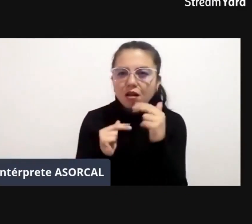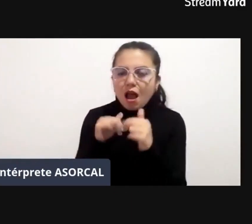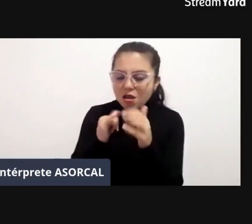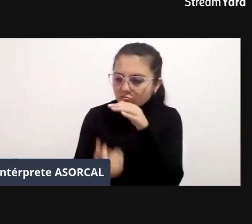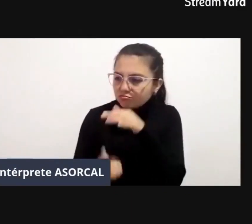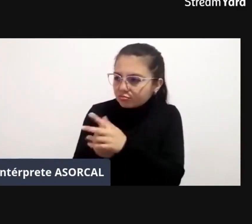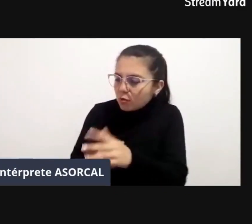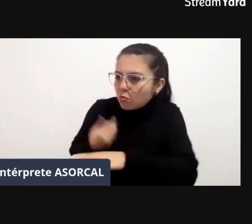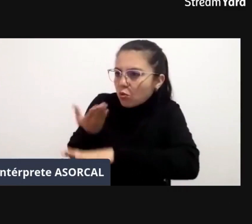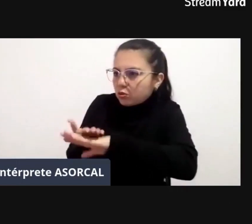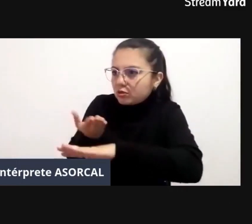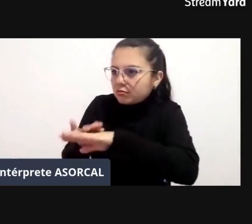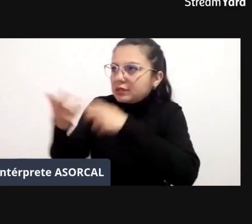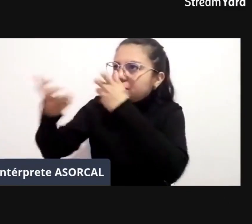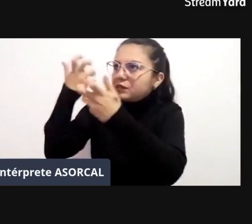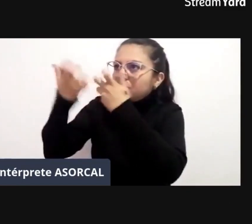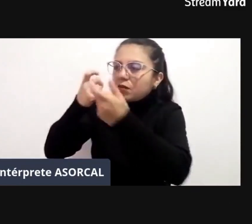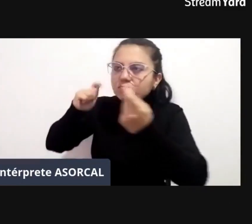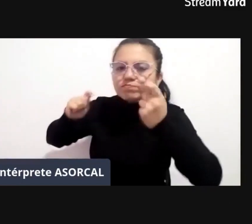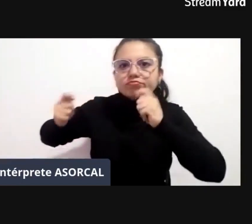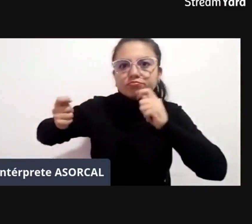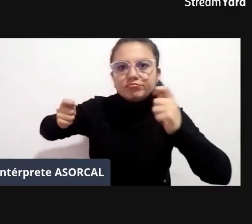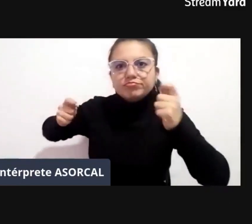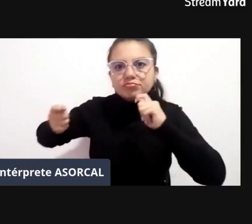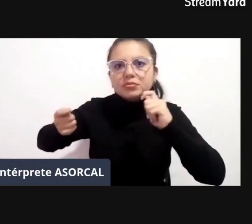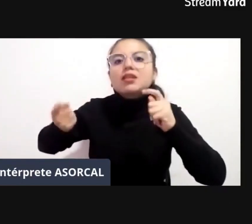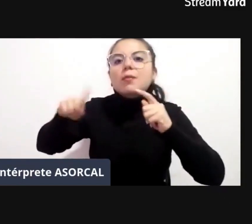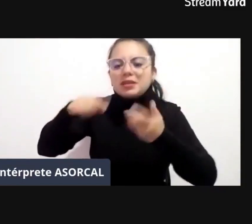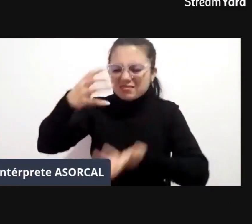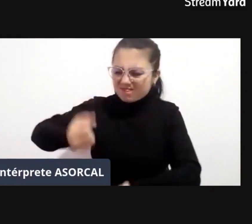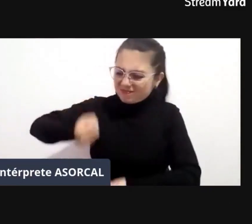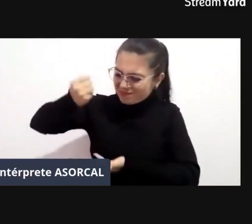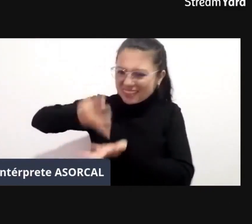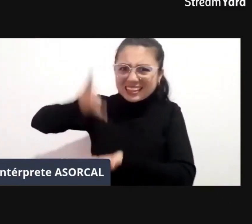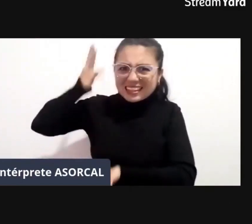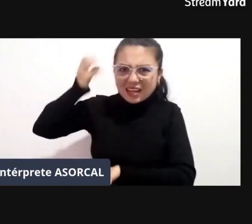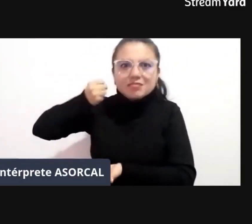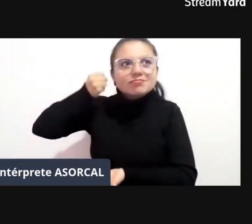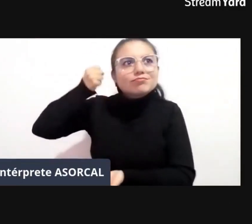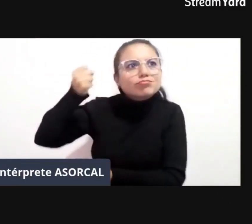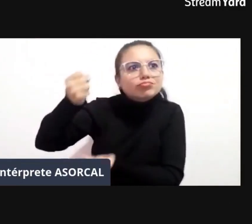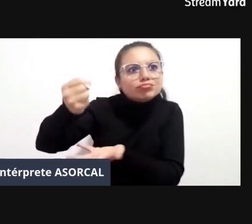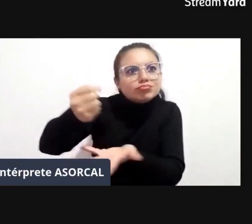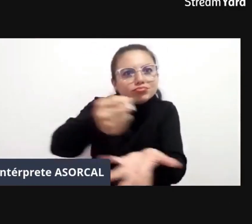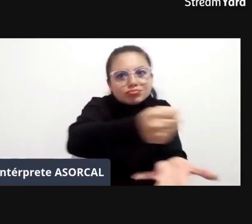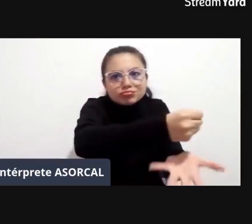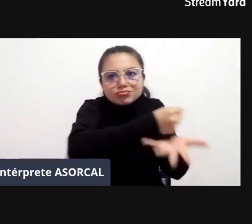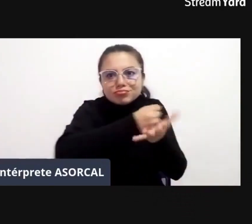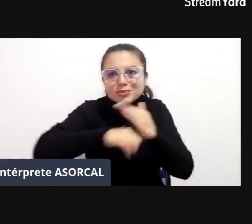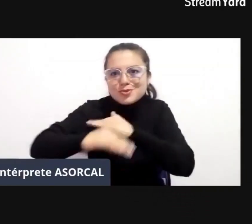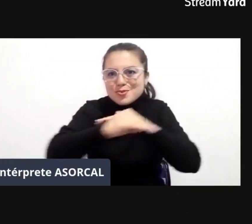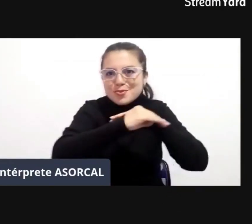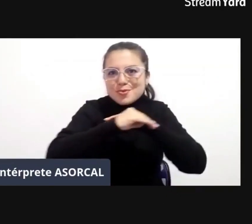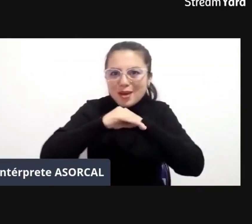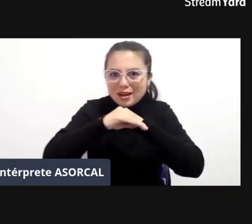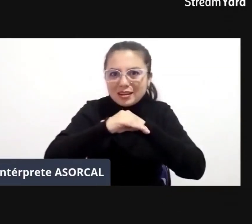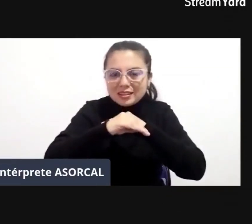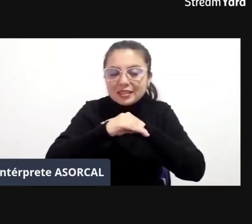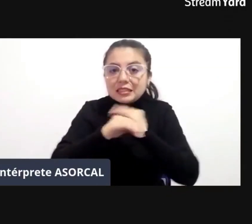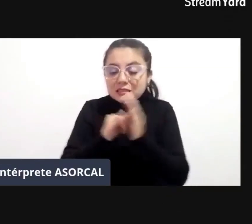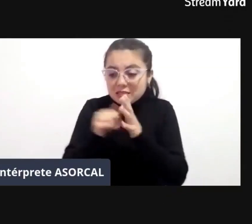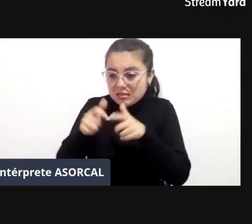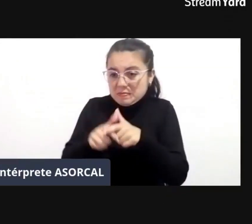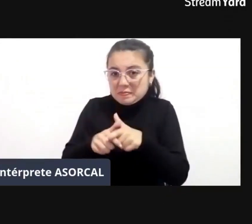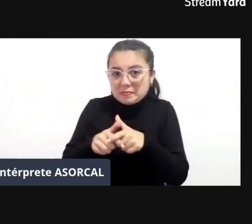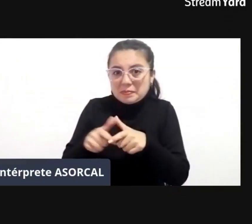del sistema y de un nuevo reparto de la riqueza. Por el prestigio de que gozaba en ese entonces en las grandes mayorías y